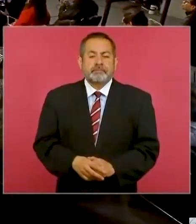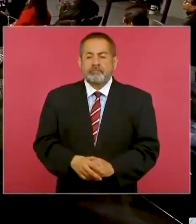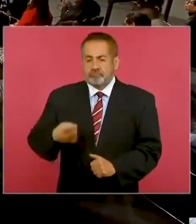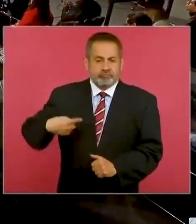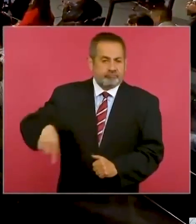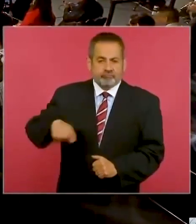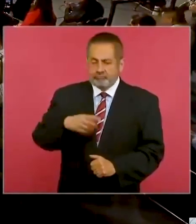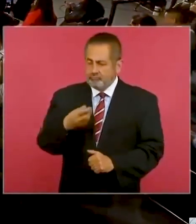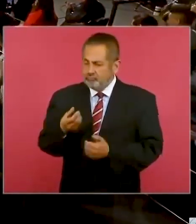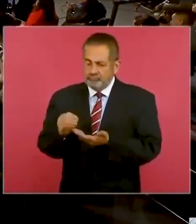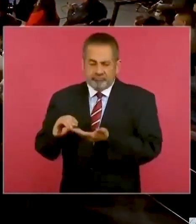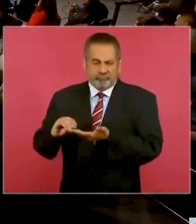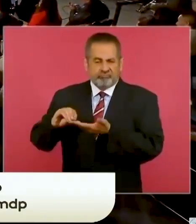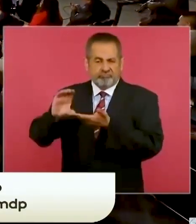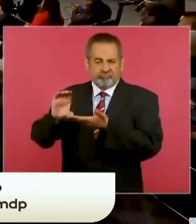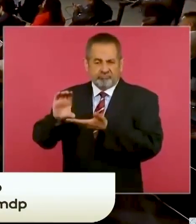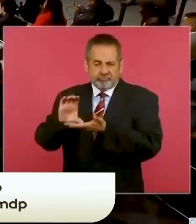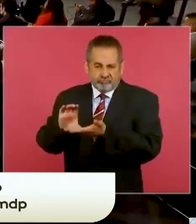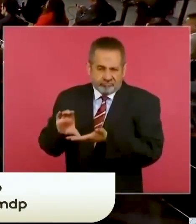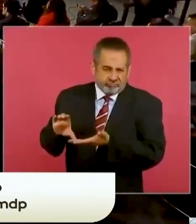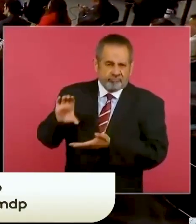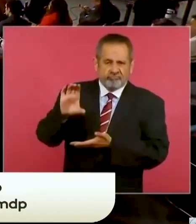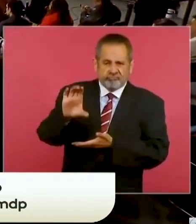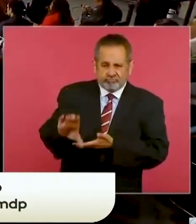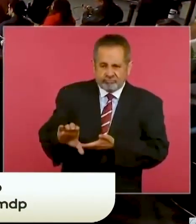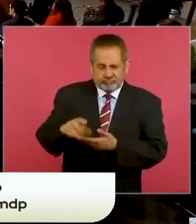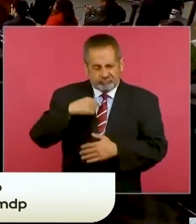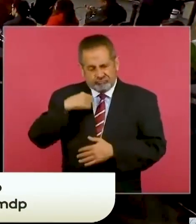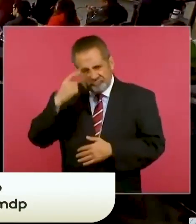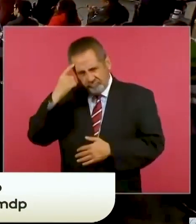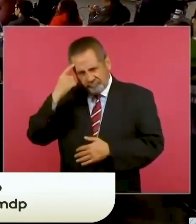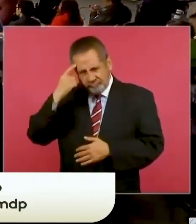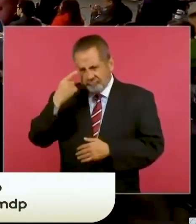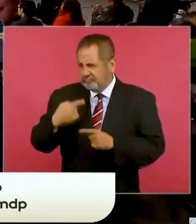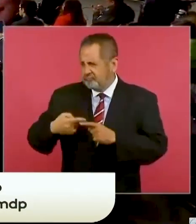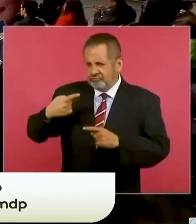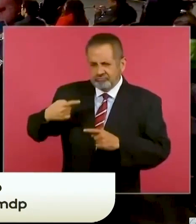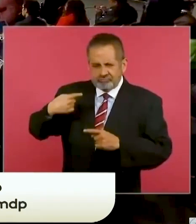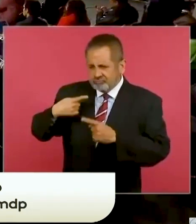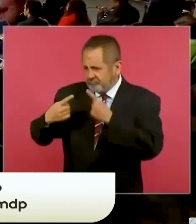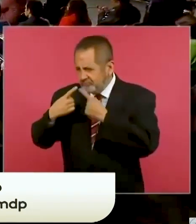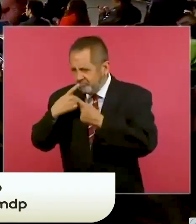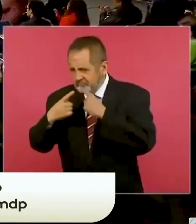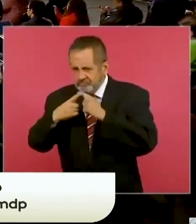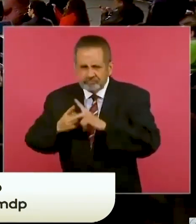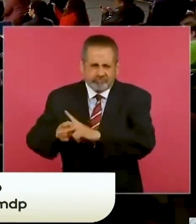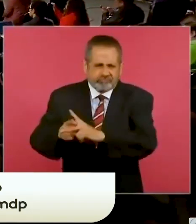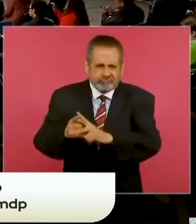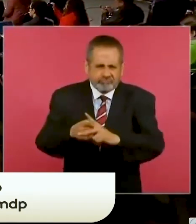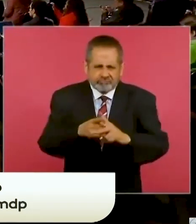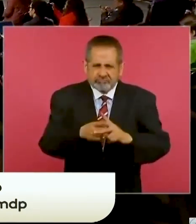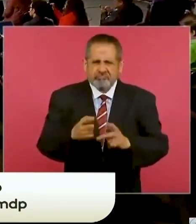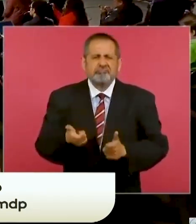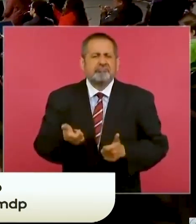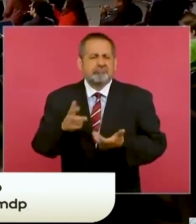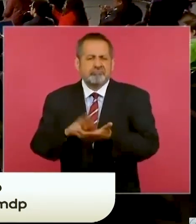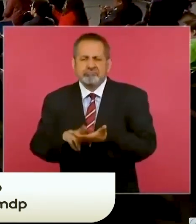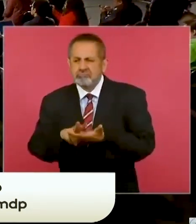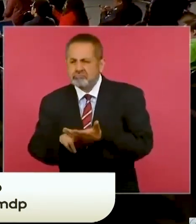inversión que estamos ya varios días trabajando para